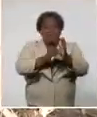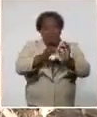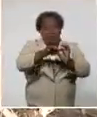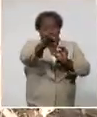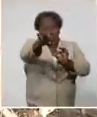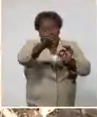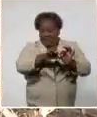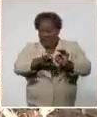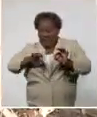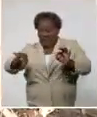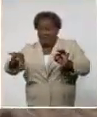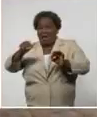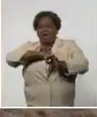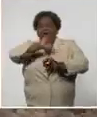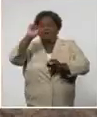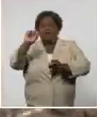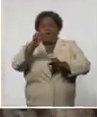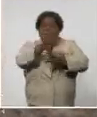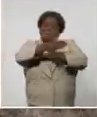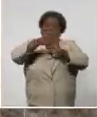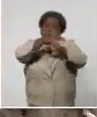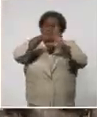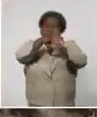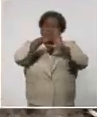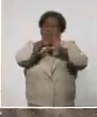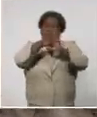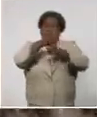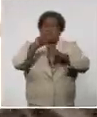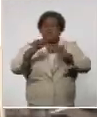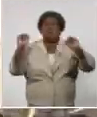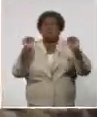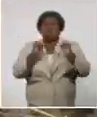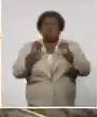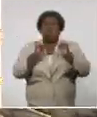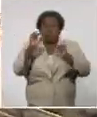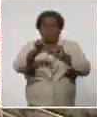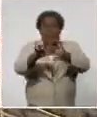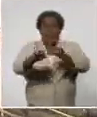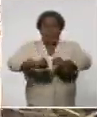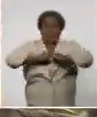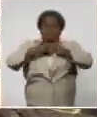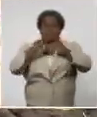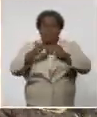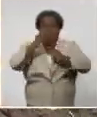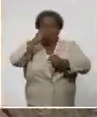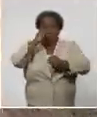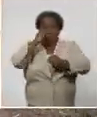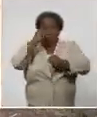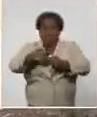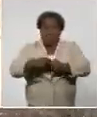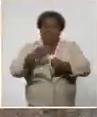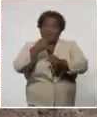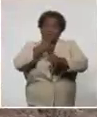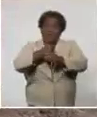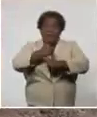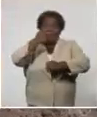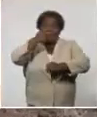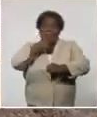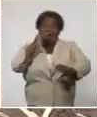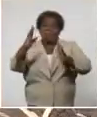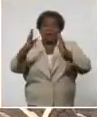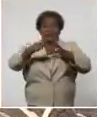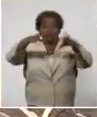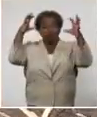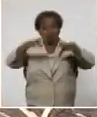cuales ha logrado casi la mitad la campaña de frío será intensa pues los hombres deberán crecer se en medio de períodos de